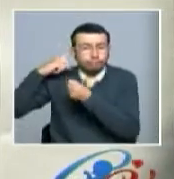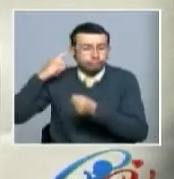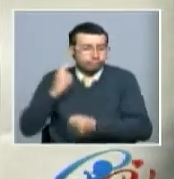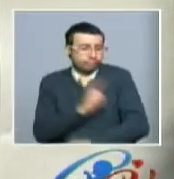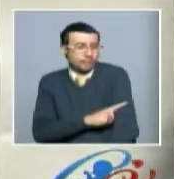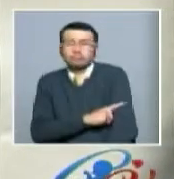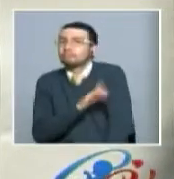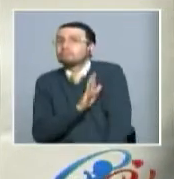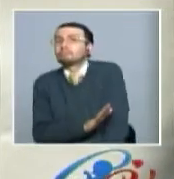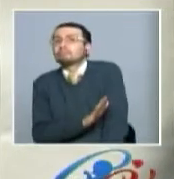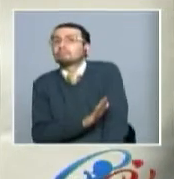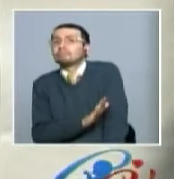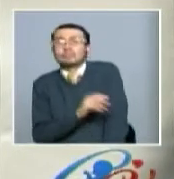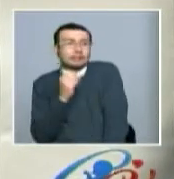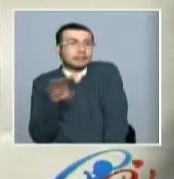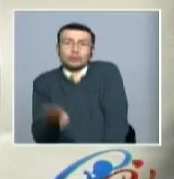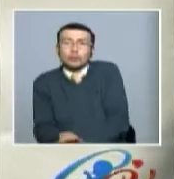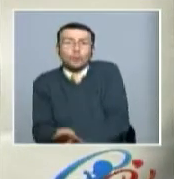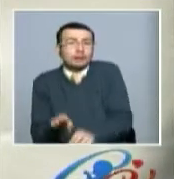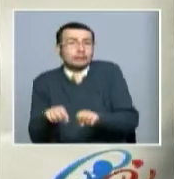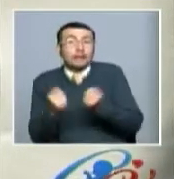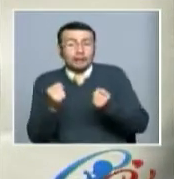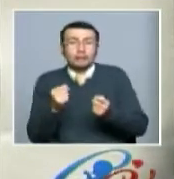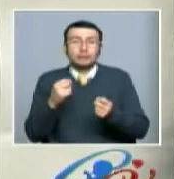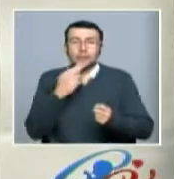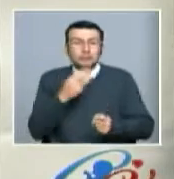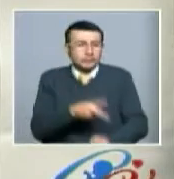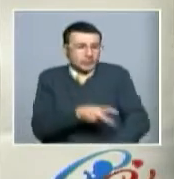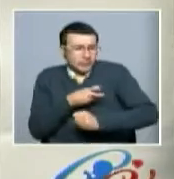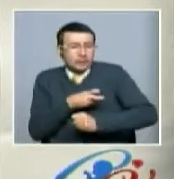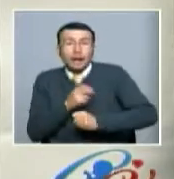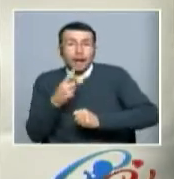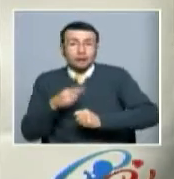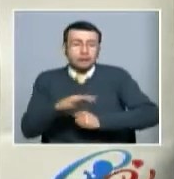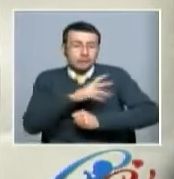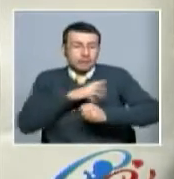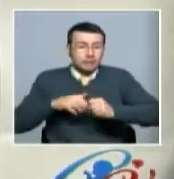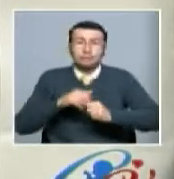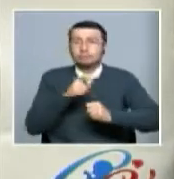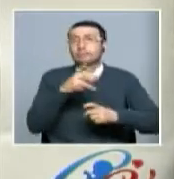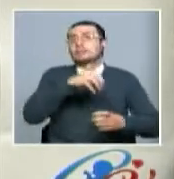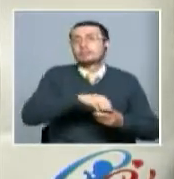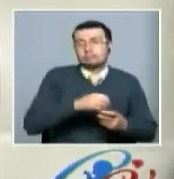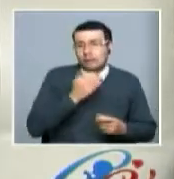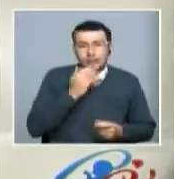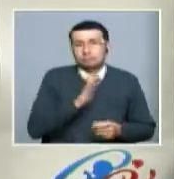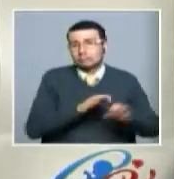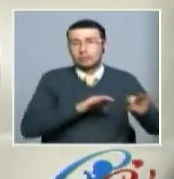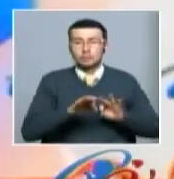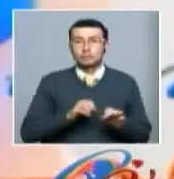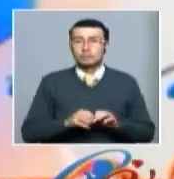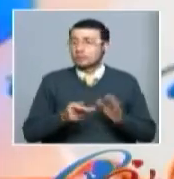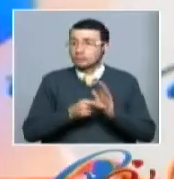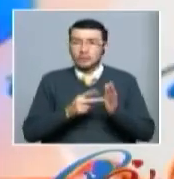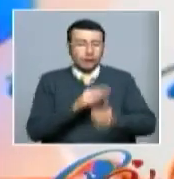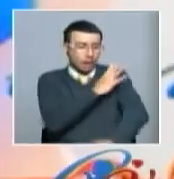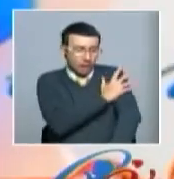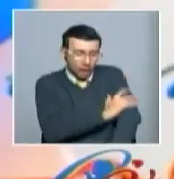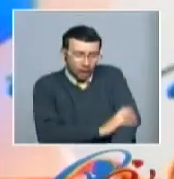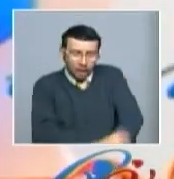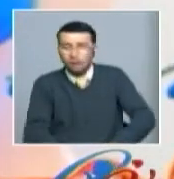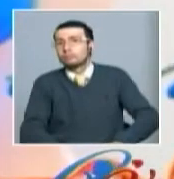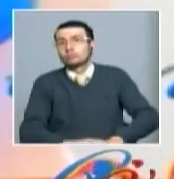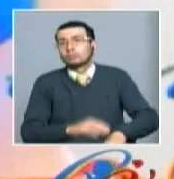esas lesiones que van a ser de flexión y rotación interna, ¿no? Por ejemplo. Que coge todo el miembro inferior. Coge todo el